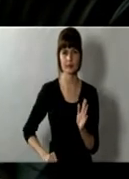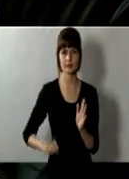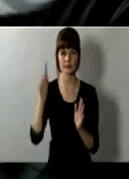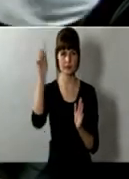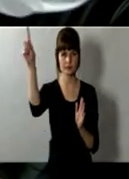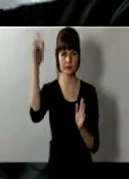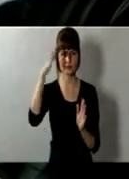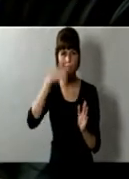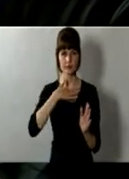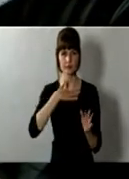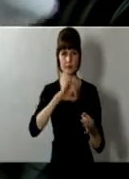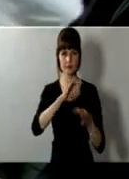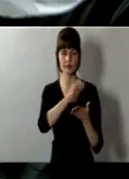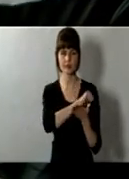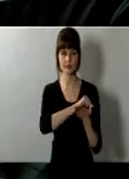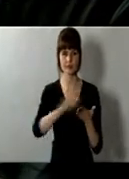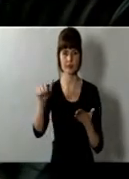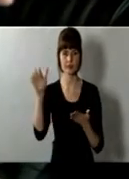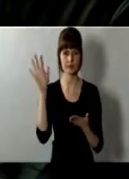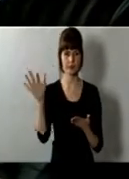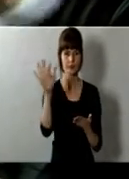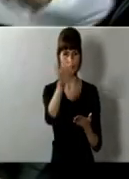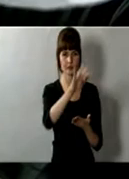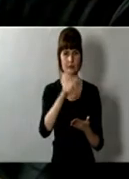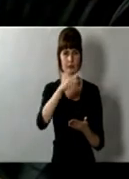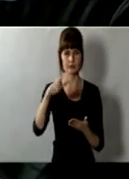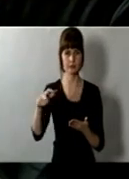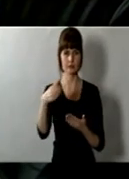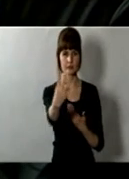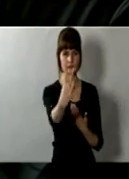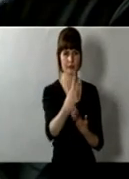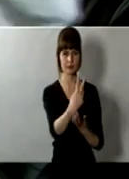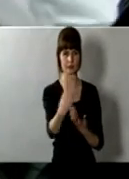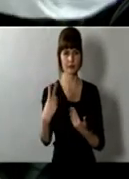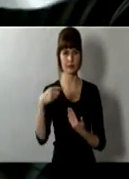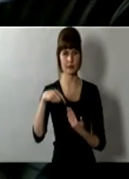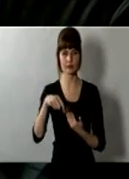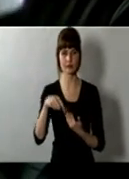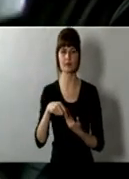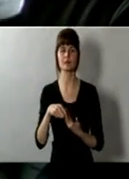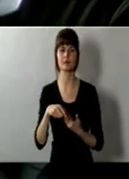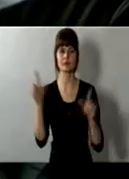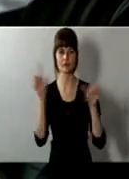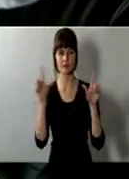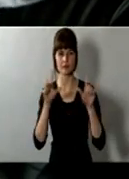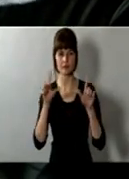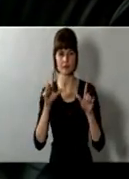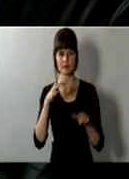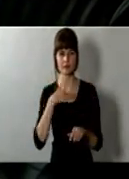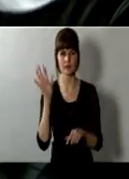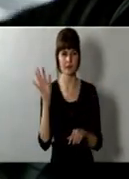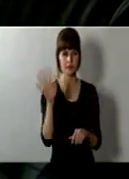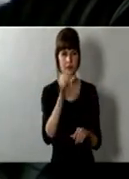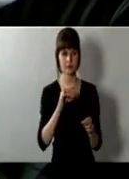Espíritu Santo Tú estés tocando A todo aquel Que detrás de las cámaras Esté mirando este programa Lo estés tocando Con tu Espíritu Santo